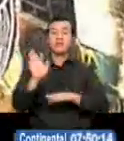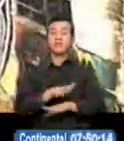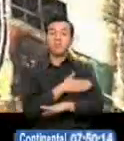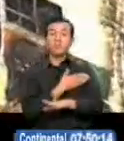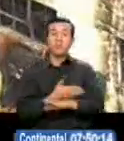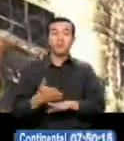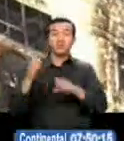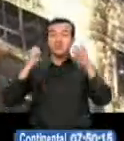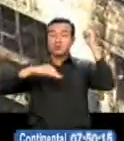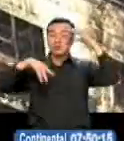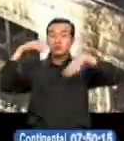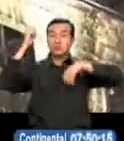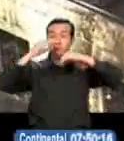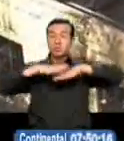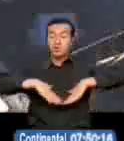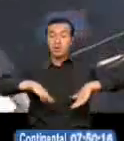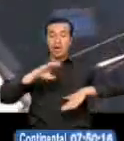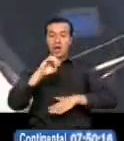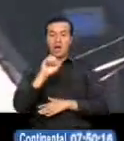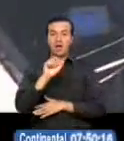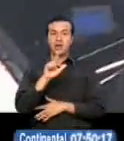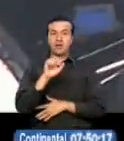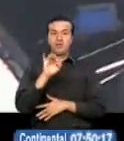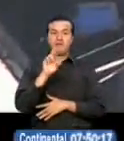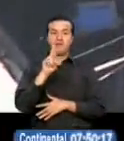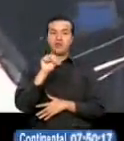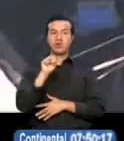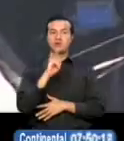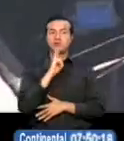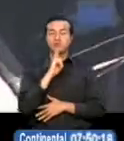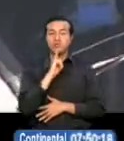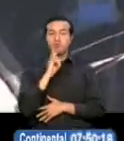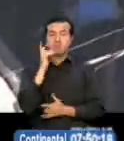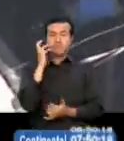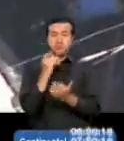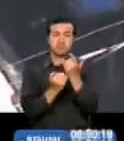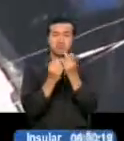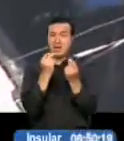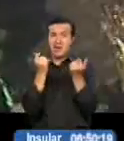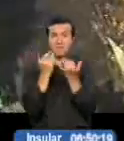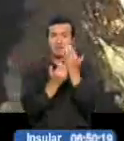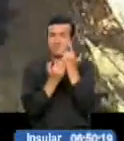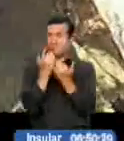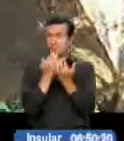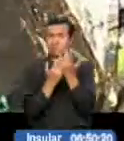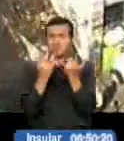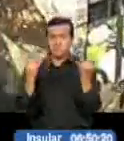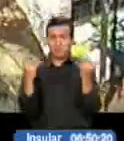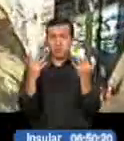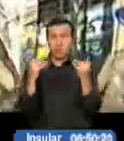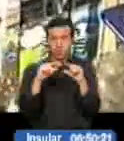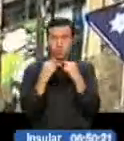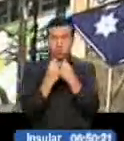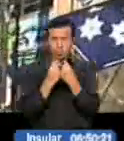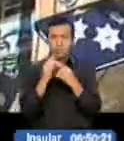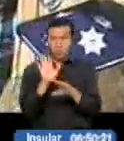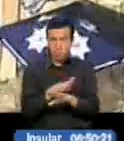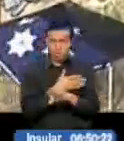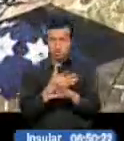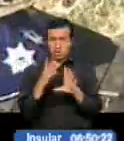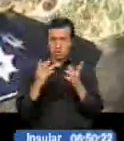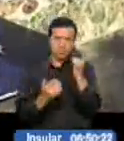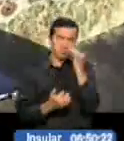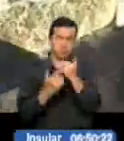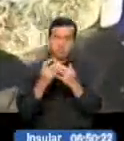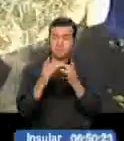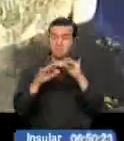electrónica cerca del distrito de Fruitvale, en California, Estados Unidos. El fuego atravesó rápidamente el edificio donde tocaba un grupo artístico. La fuerte